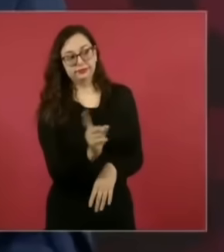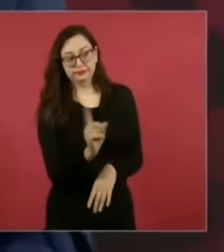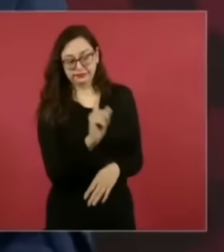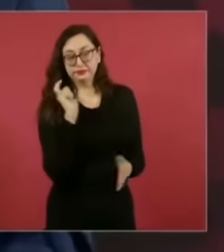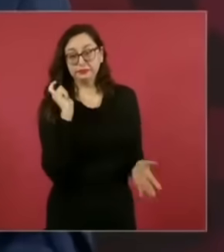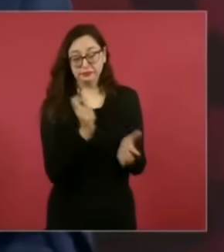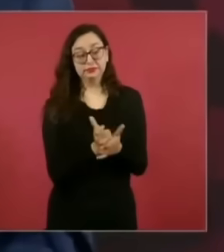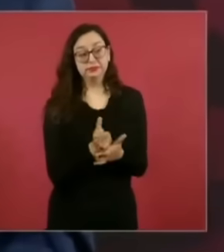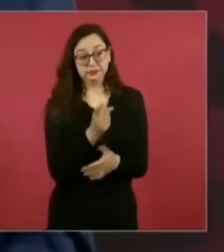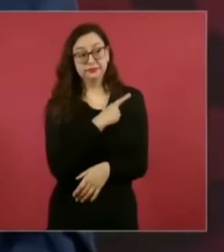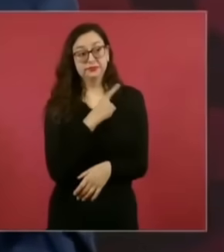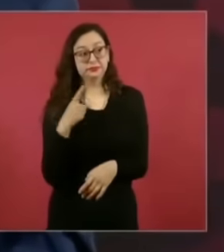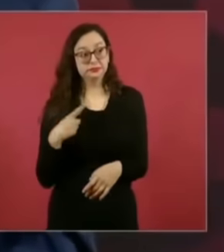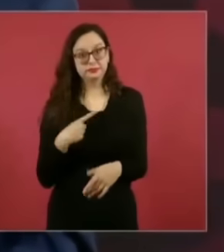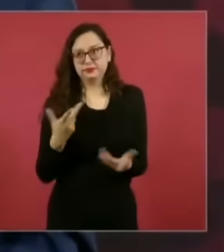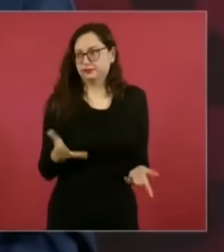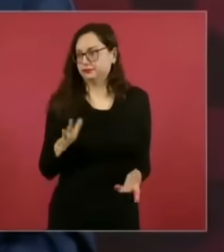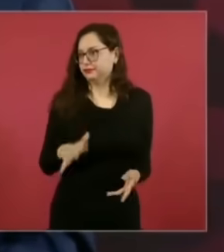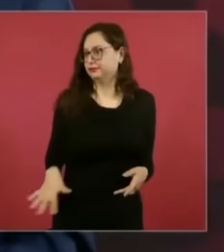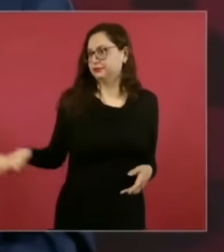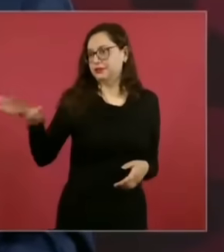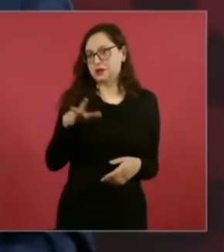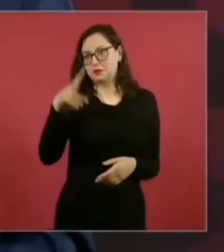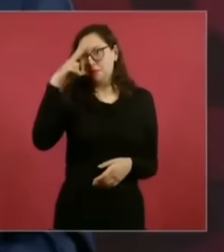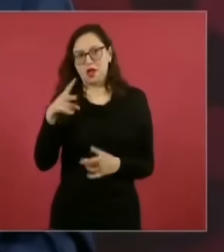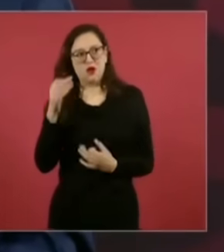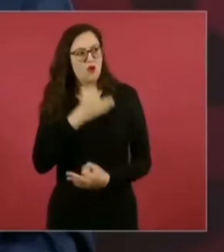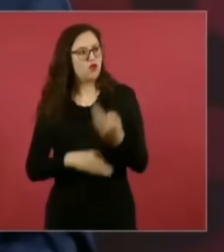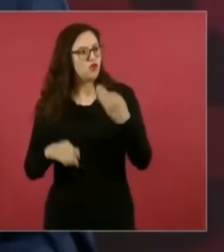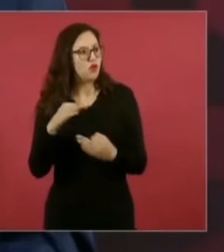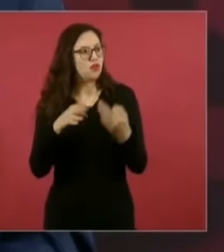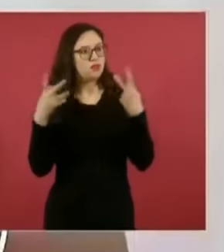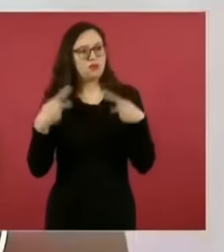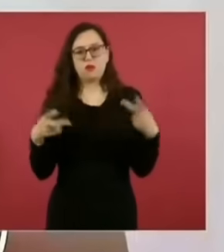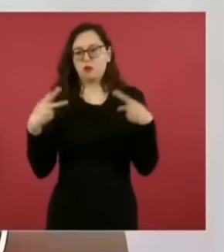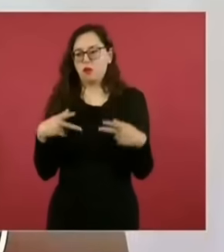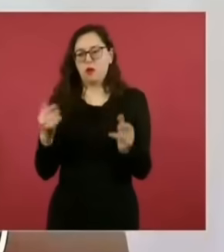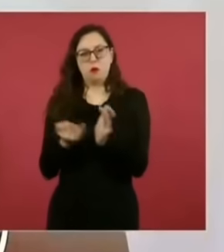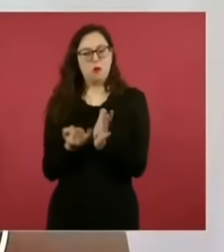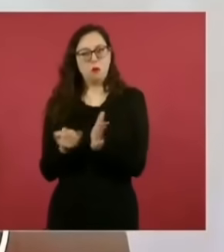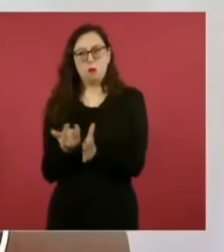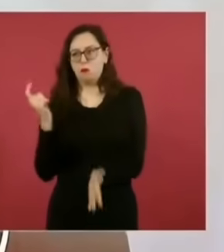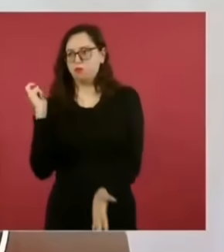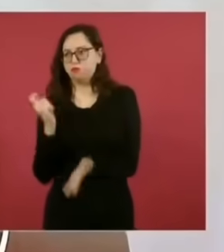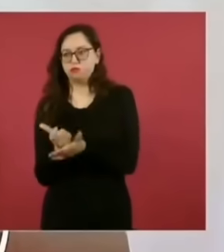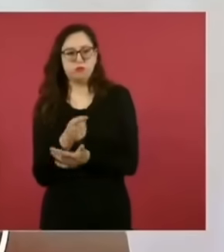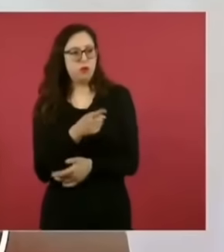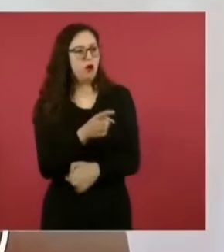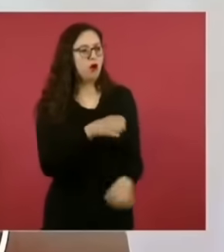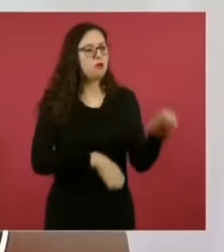mexicanos paguemos impuestos y que ustedes no paguen.